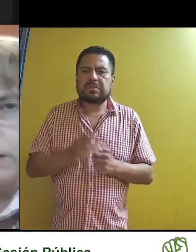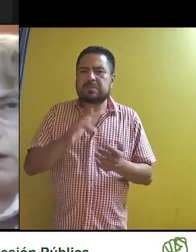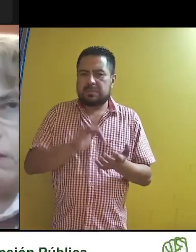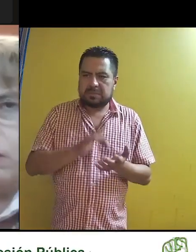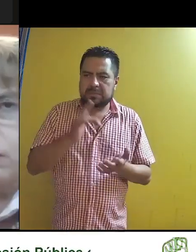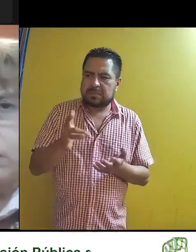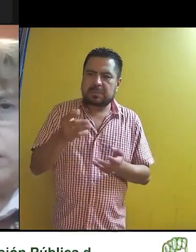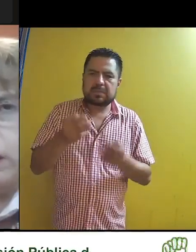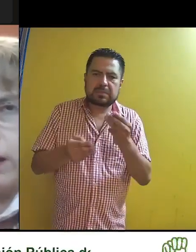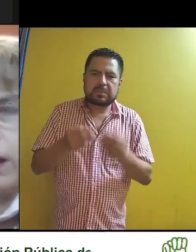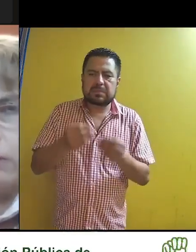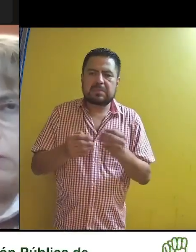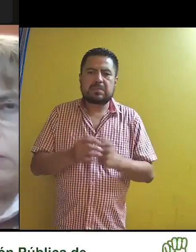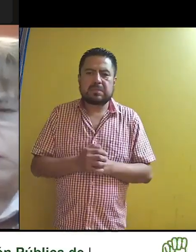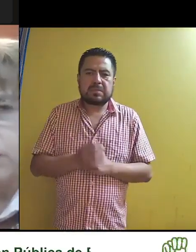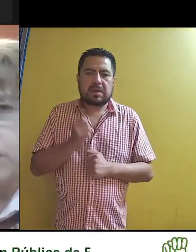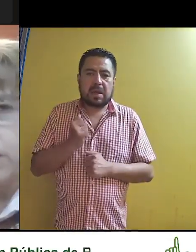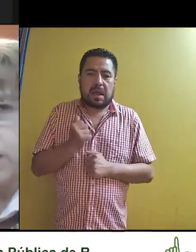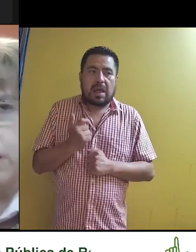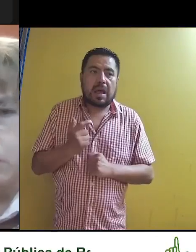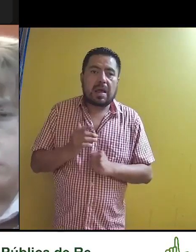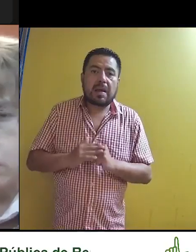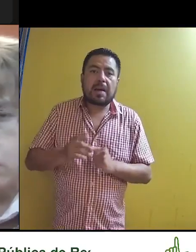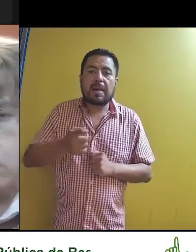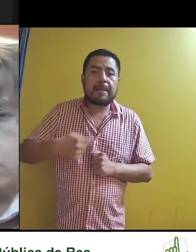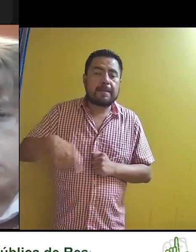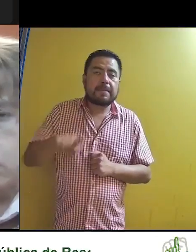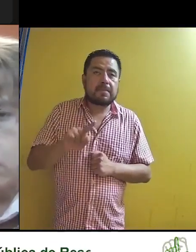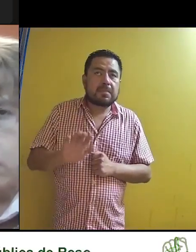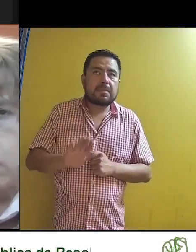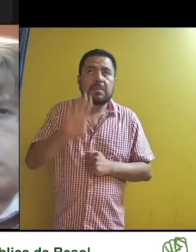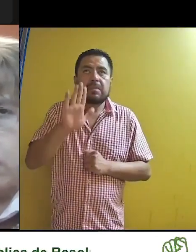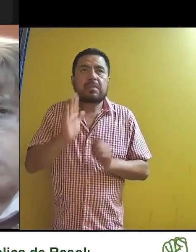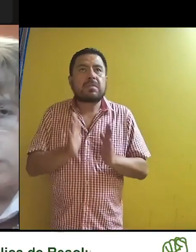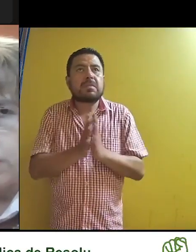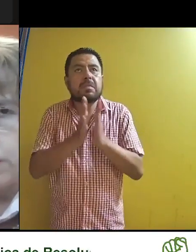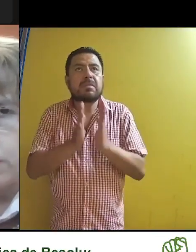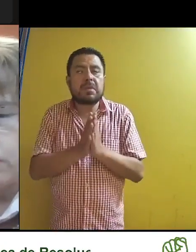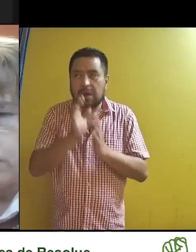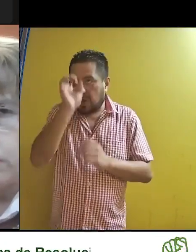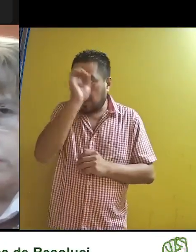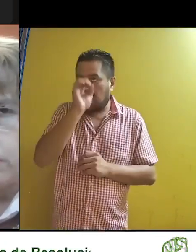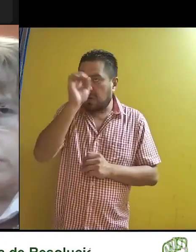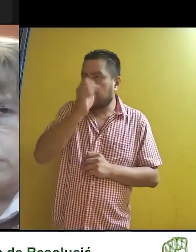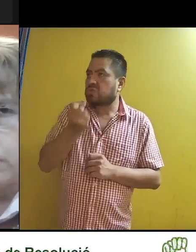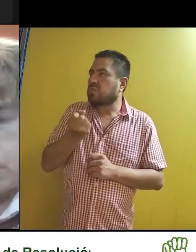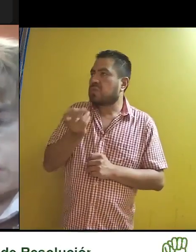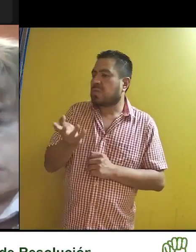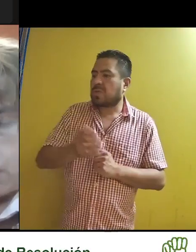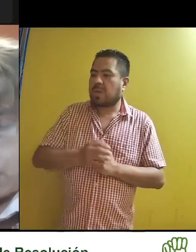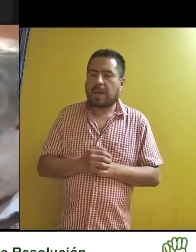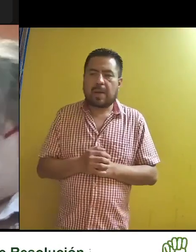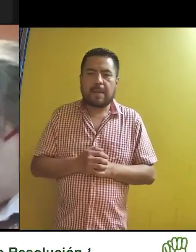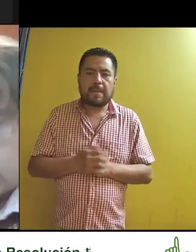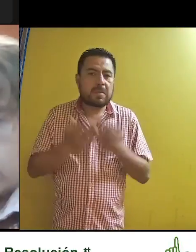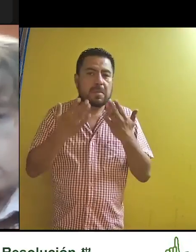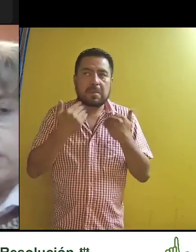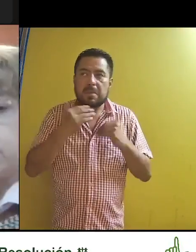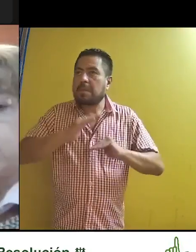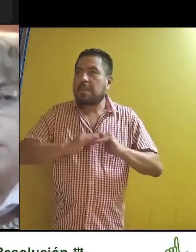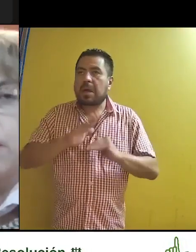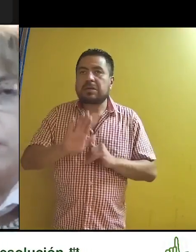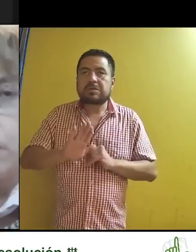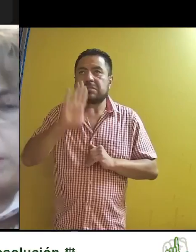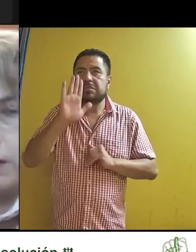Gracias, magistrado. ¿Algún otro comentario o observación? Al no haber